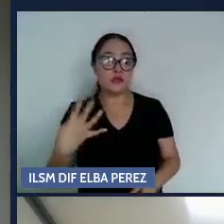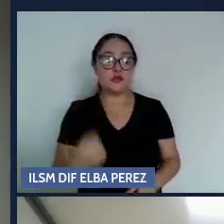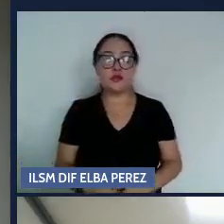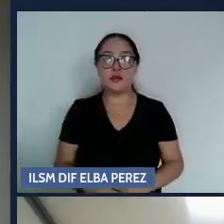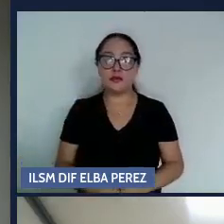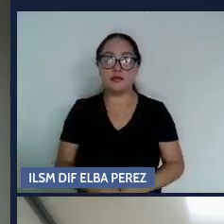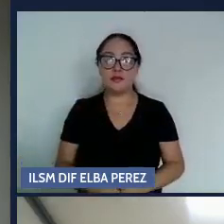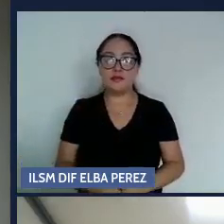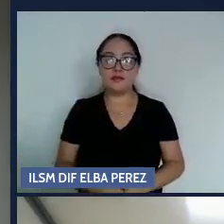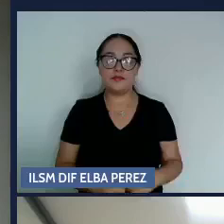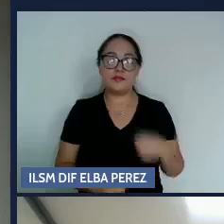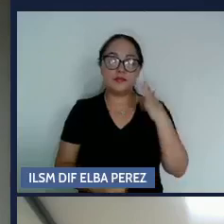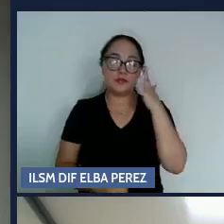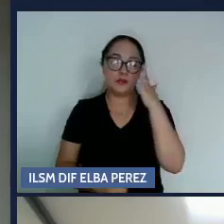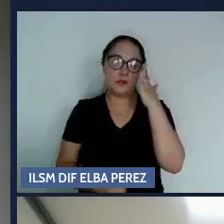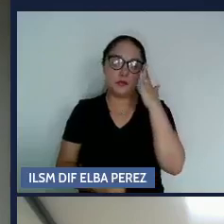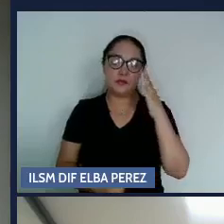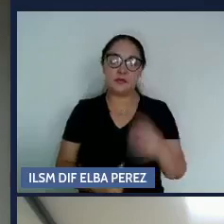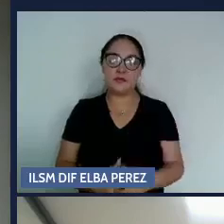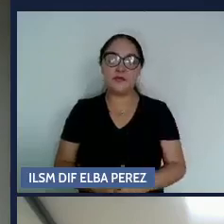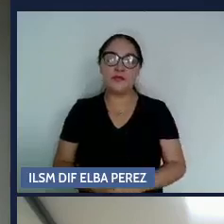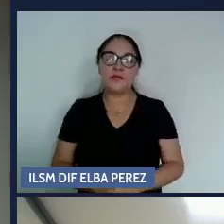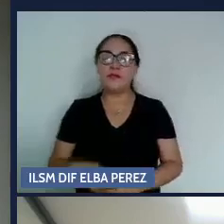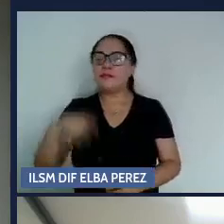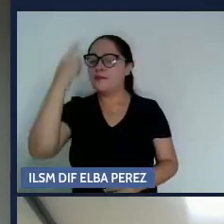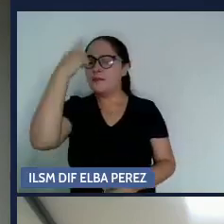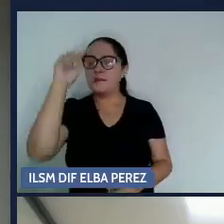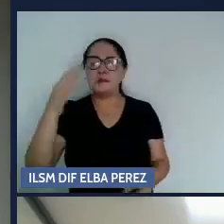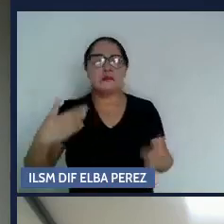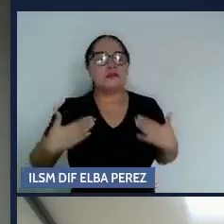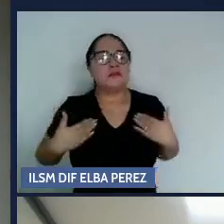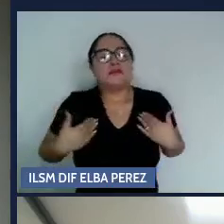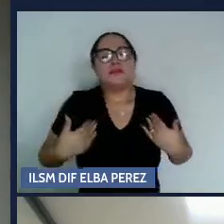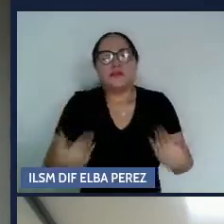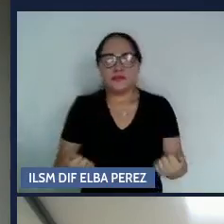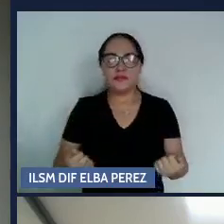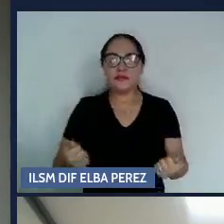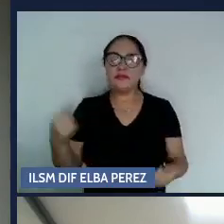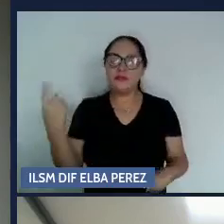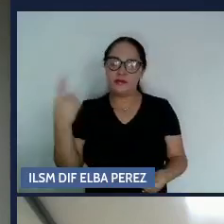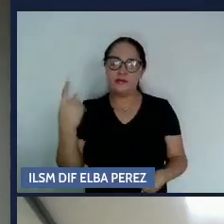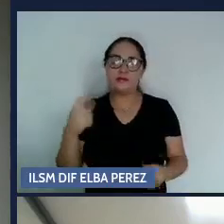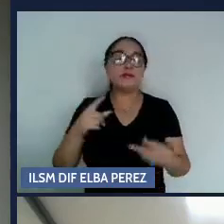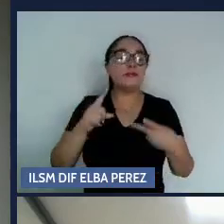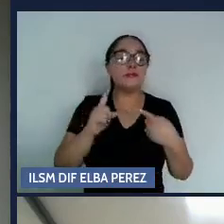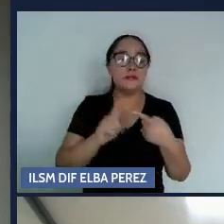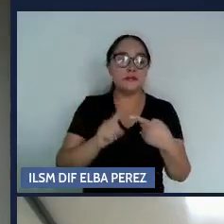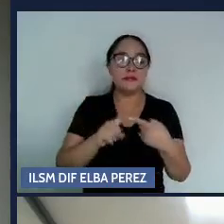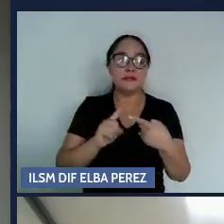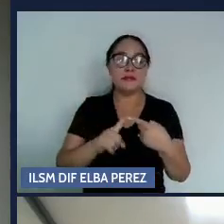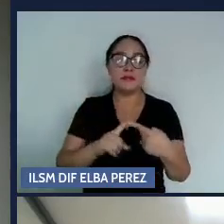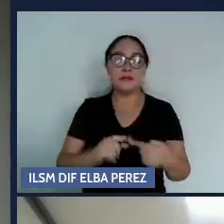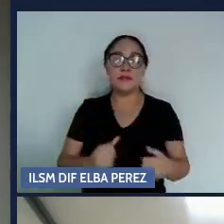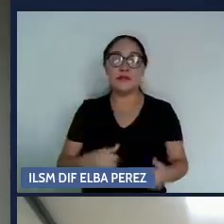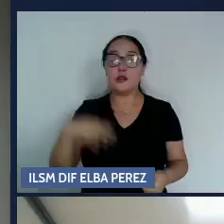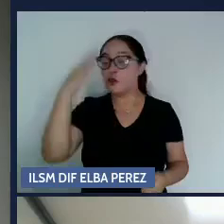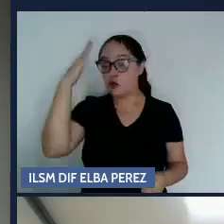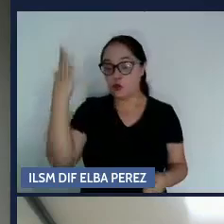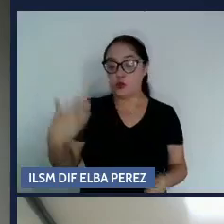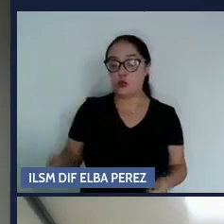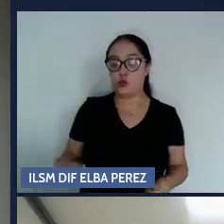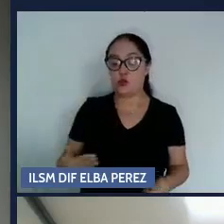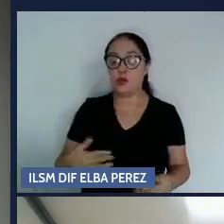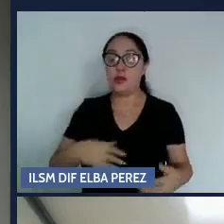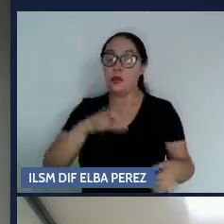en nuestro país, debemos de dejar claro que hay autoridades electorales. Tenemos una tríada a nivel